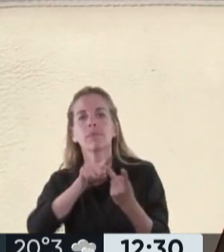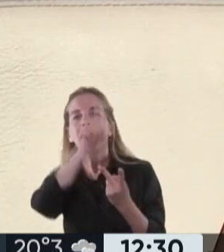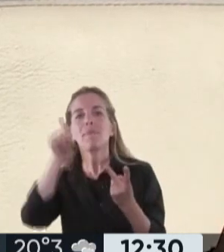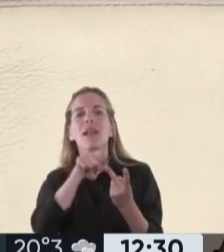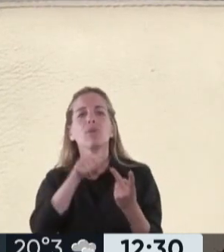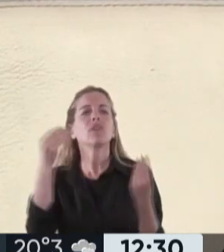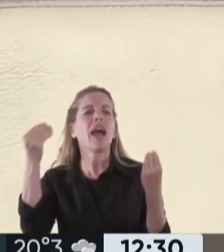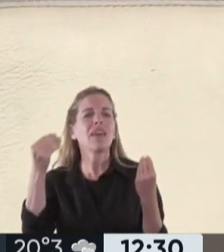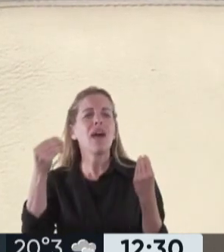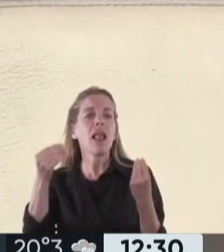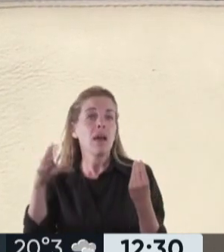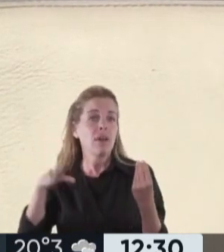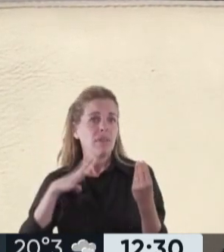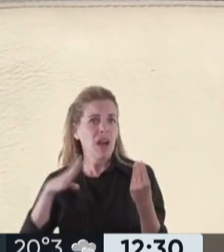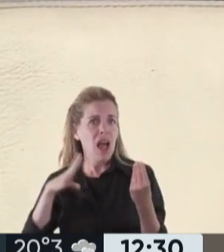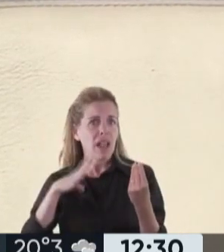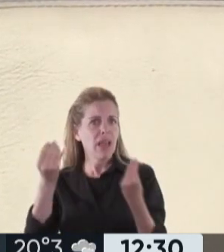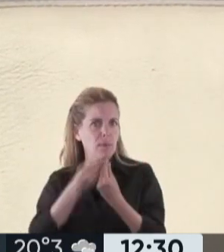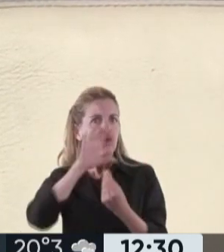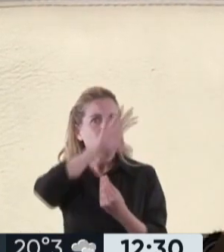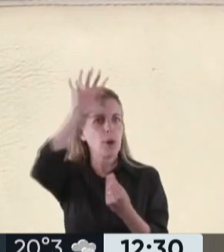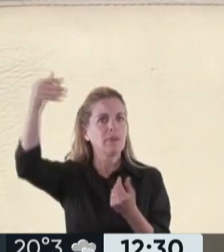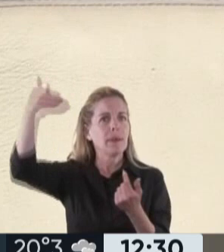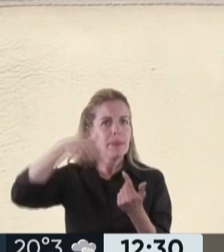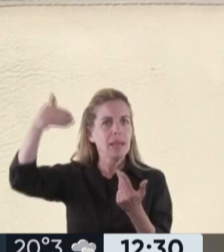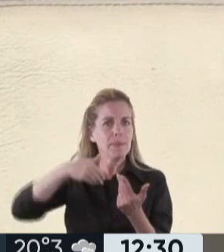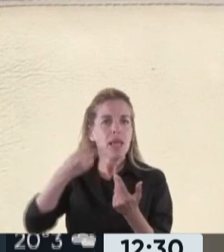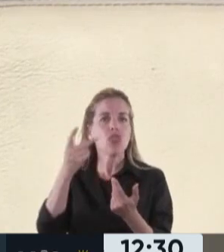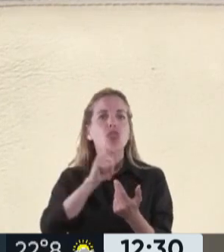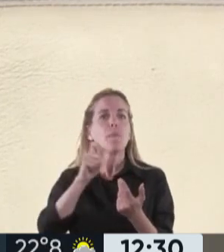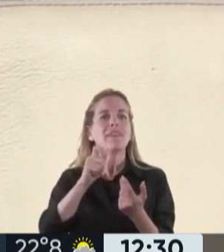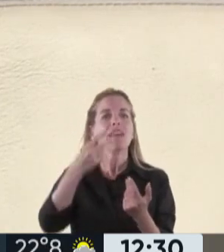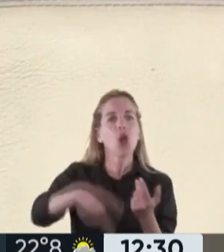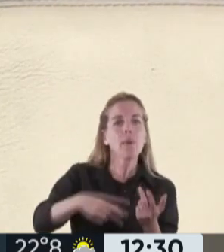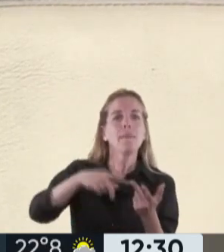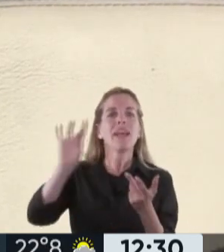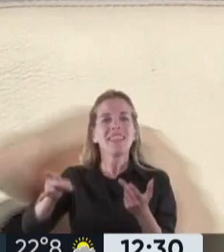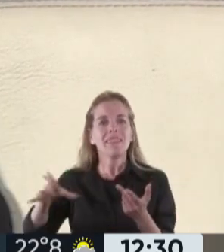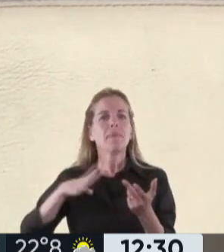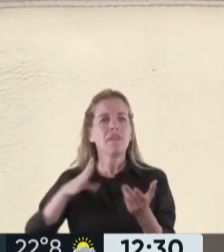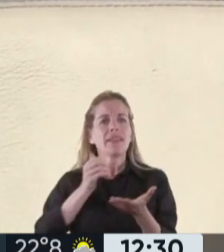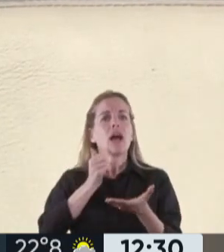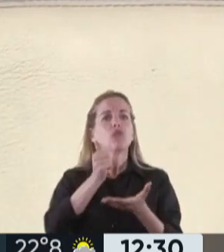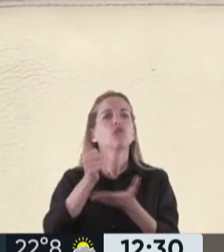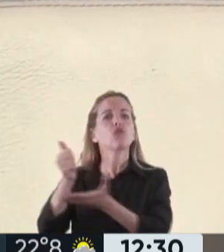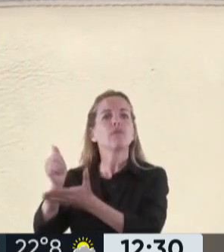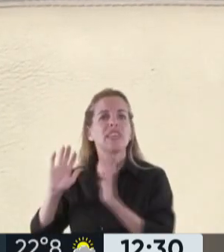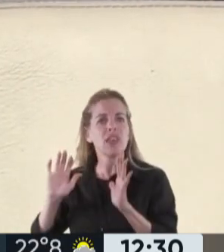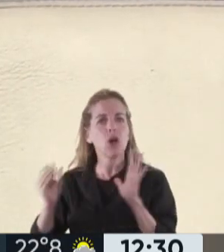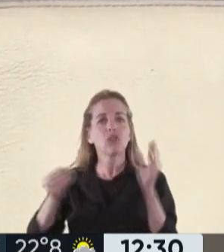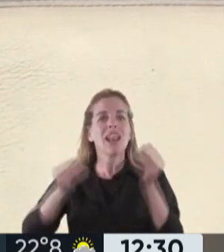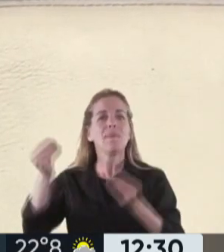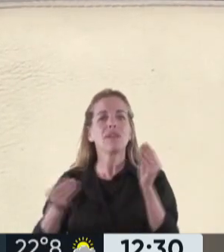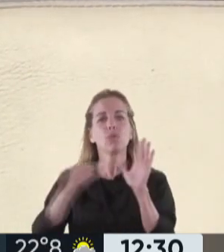que falta de subsidios que están reclamando desde las provincias para estos 2 meses del año, que obviamente no está dentro del presupuesto.